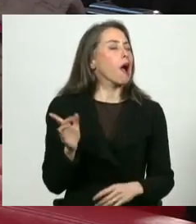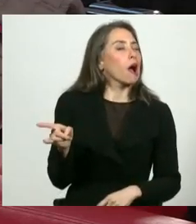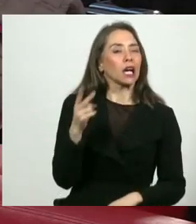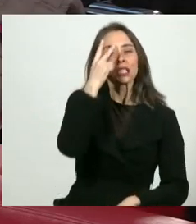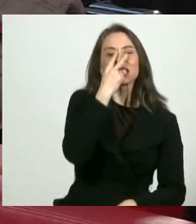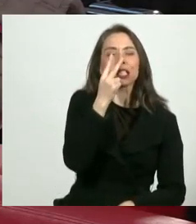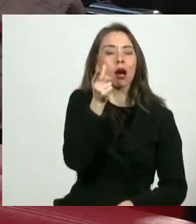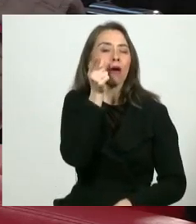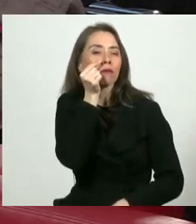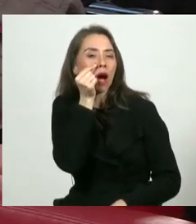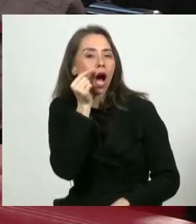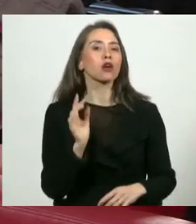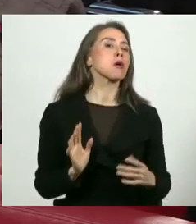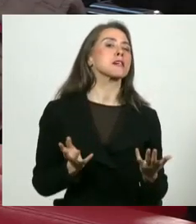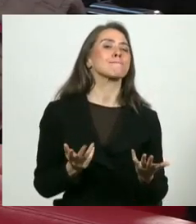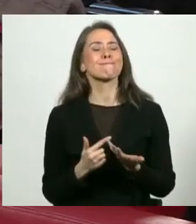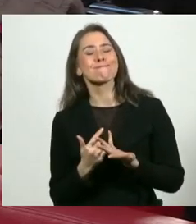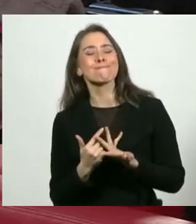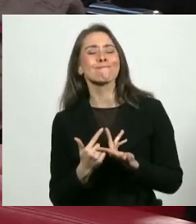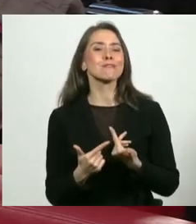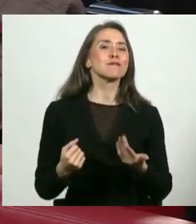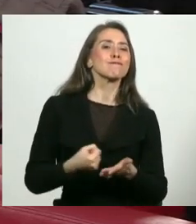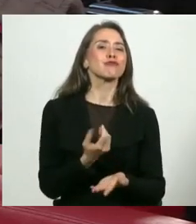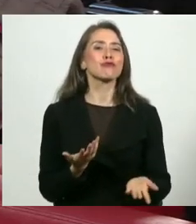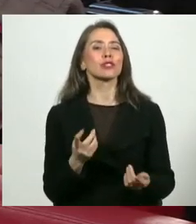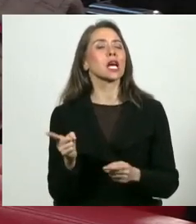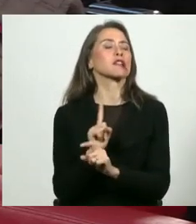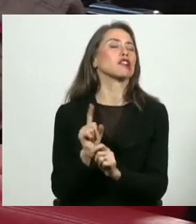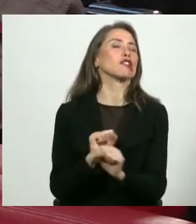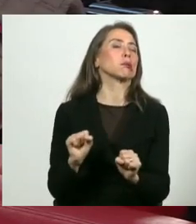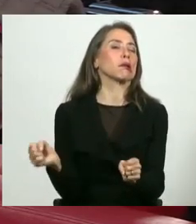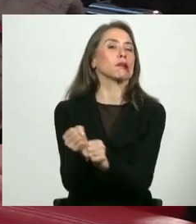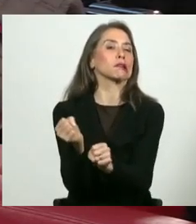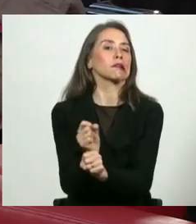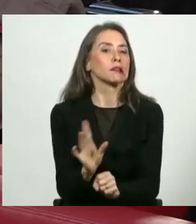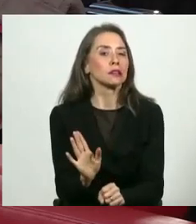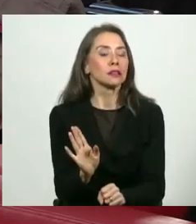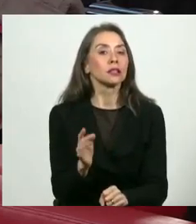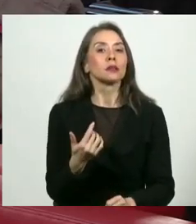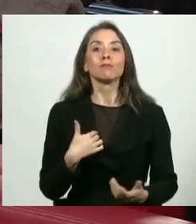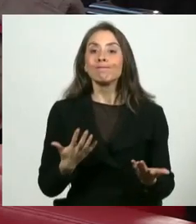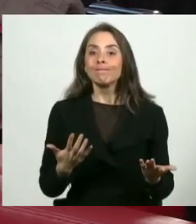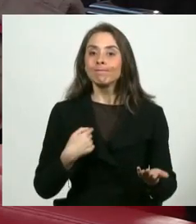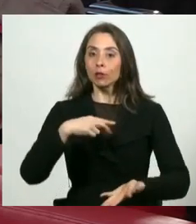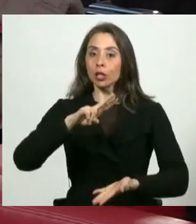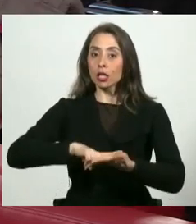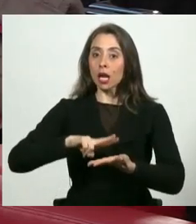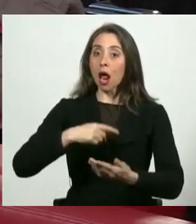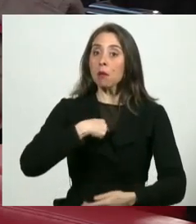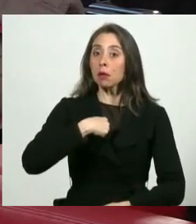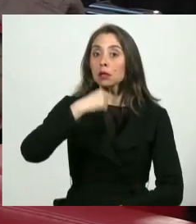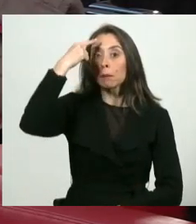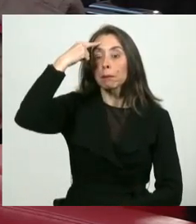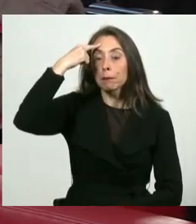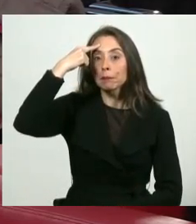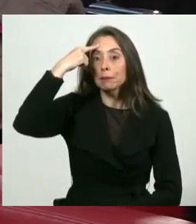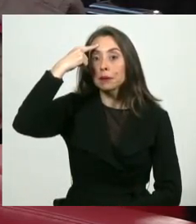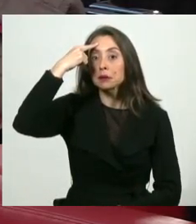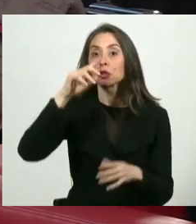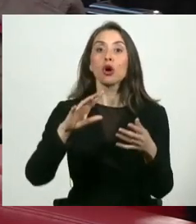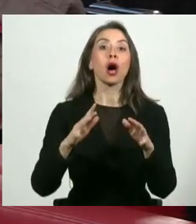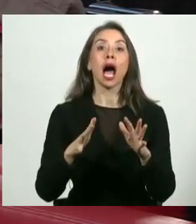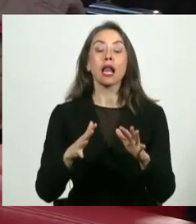baja visión? ¿Es que...? Pucha, es que a lo mejor no resulta. Yo realmente creo que desde el a lo